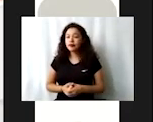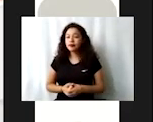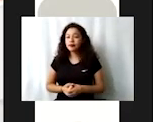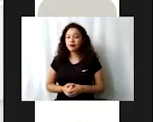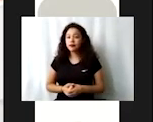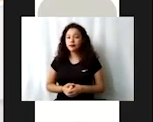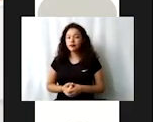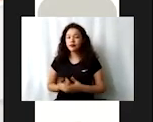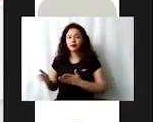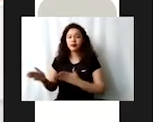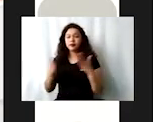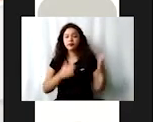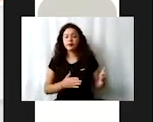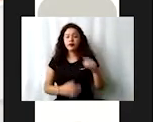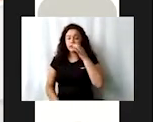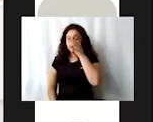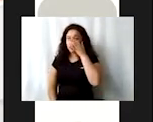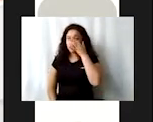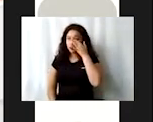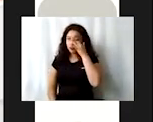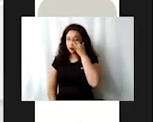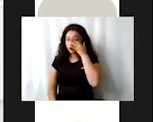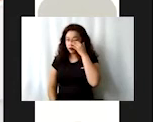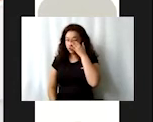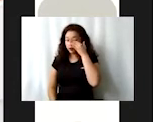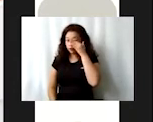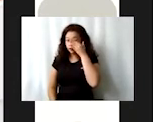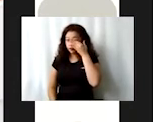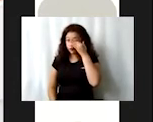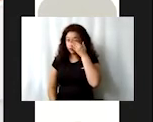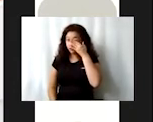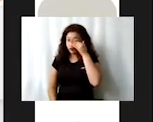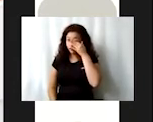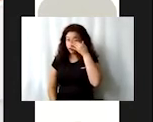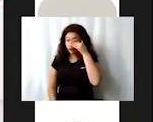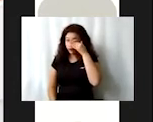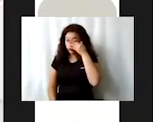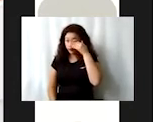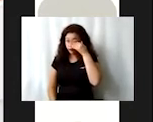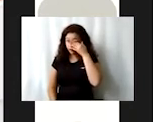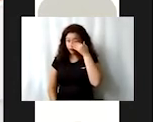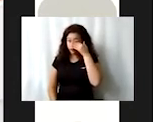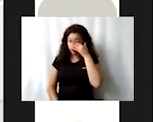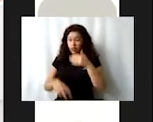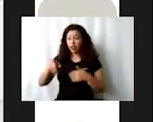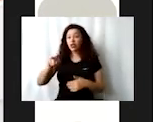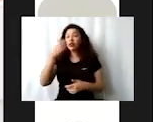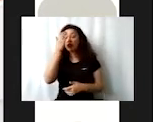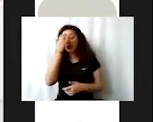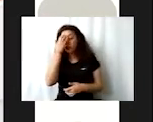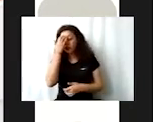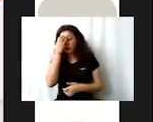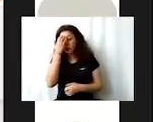pasar a la siguiente. Se trata de que verdaderamente conozcas cuáles